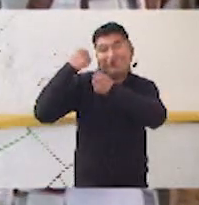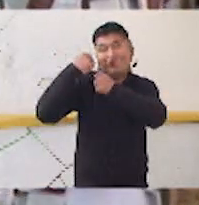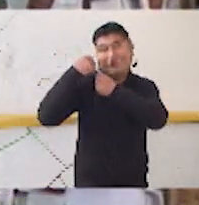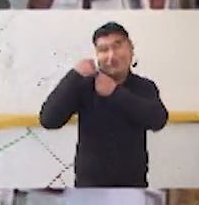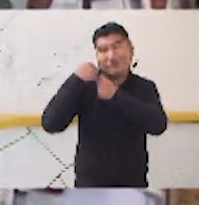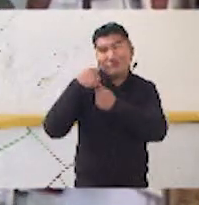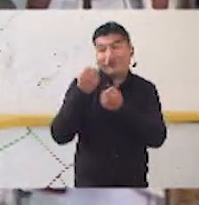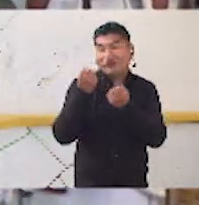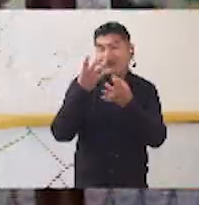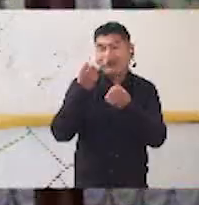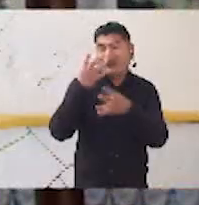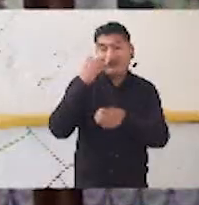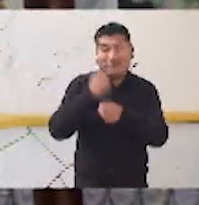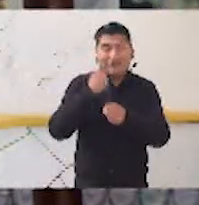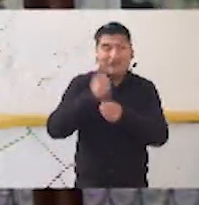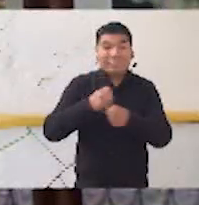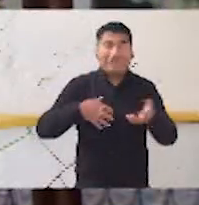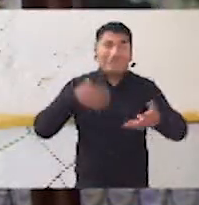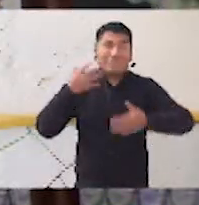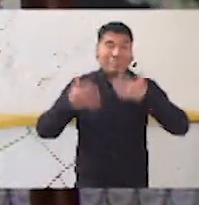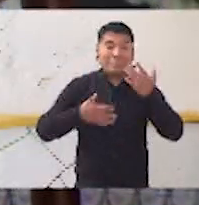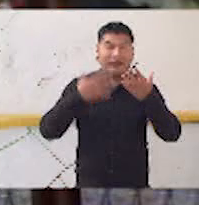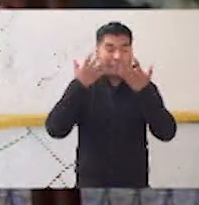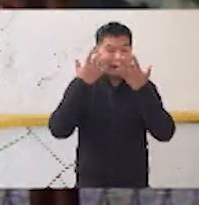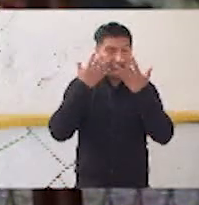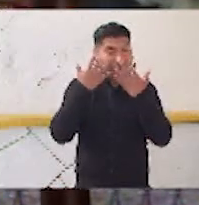puro trabajo, alegría y